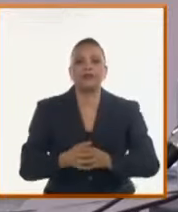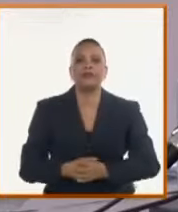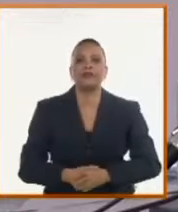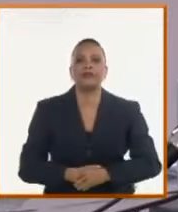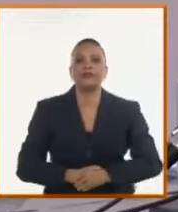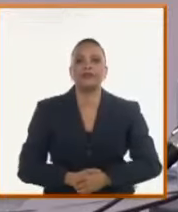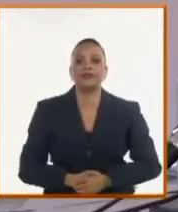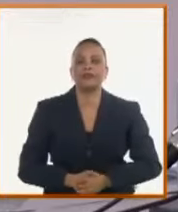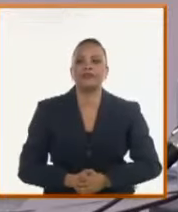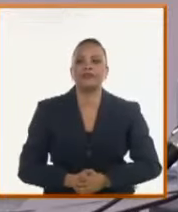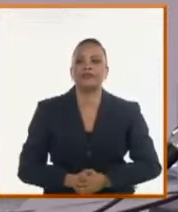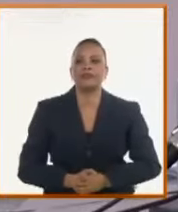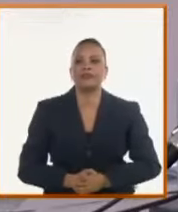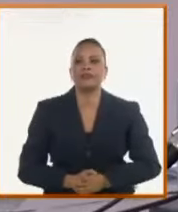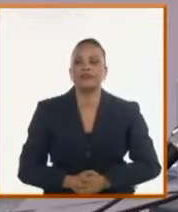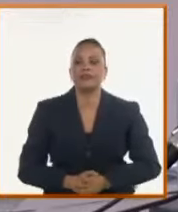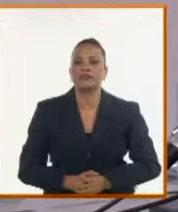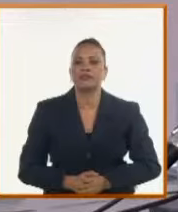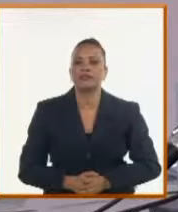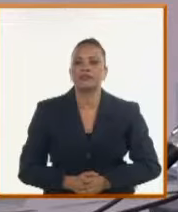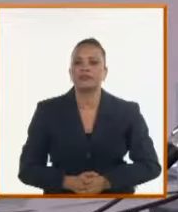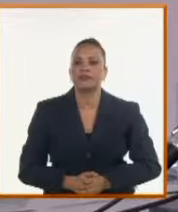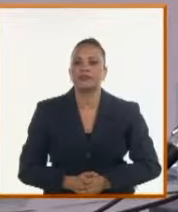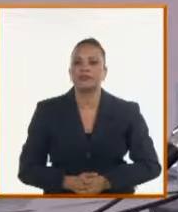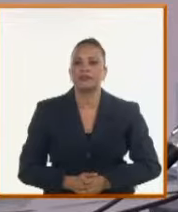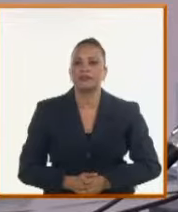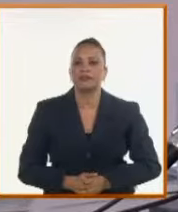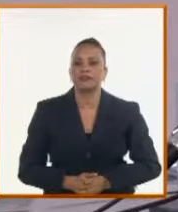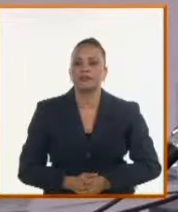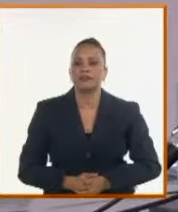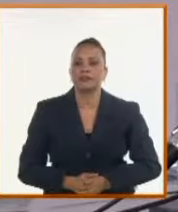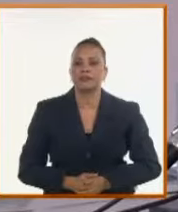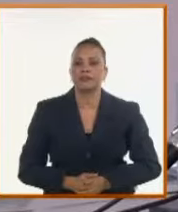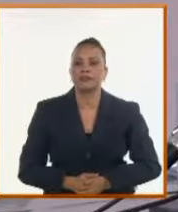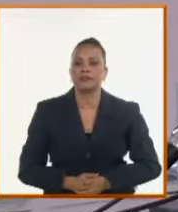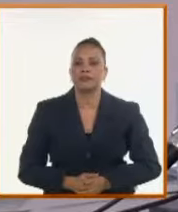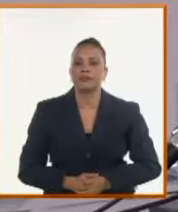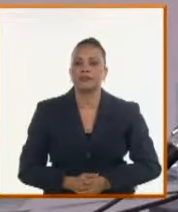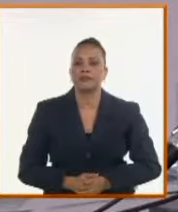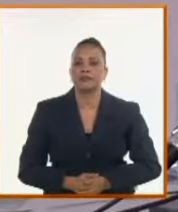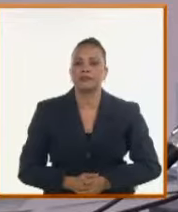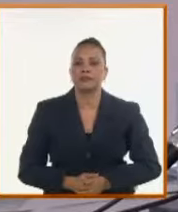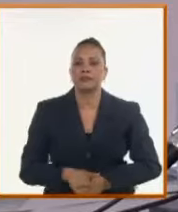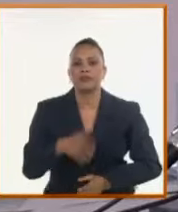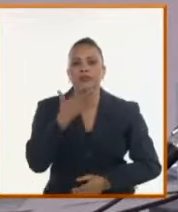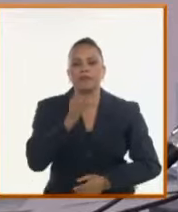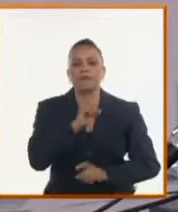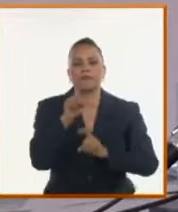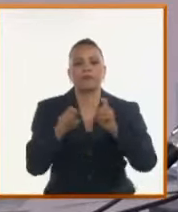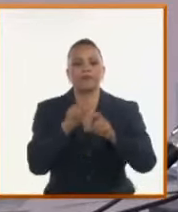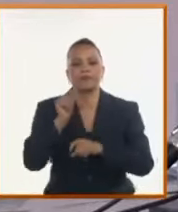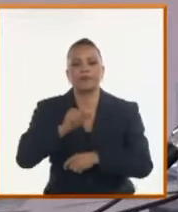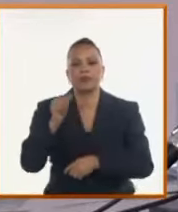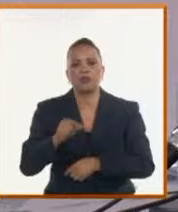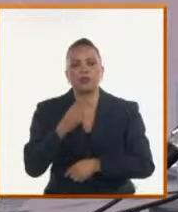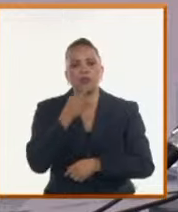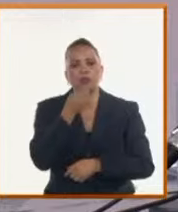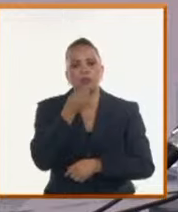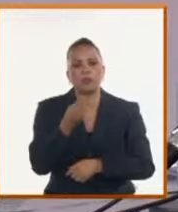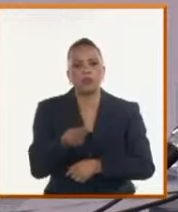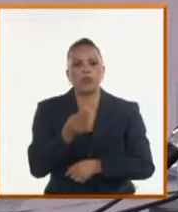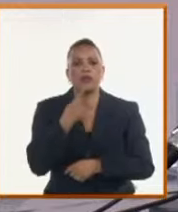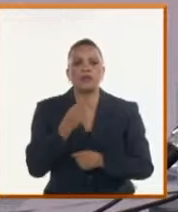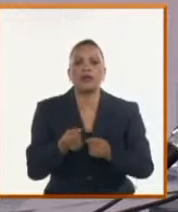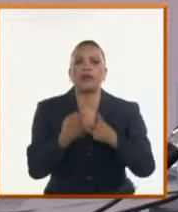Pablo Quintero por su parte Edilberto Méndez dice me gustaría preguntar a los panelistas de hoy si es posible construir o